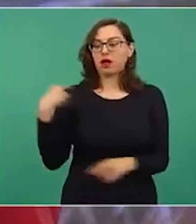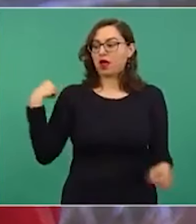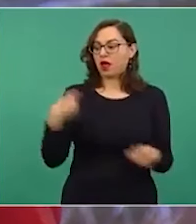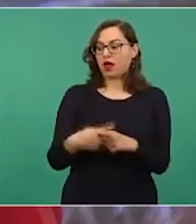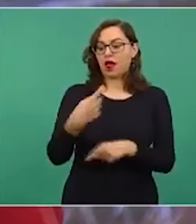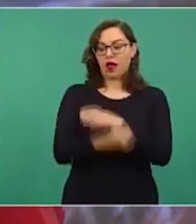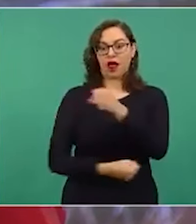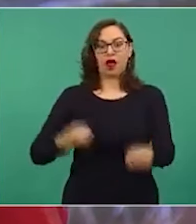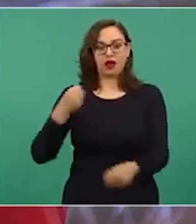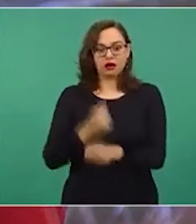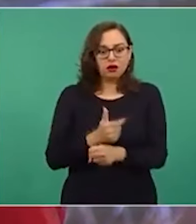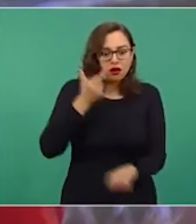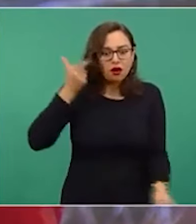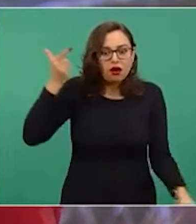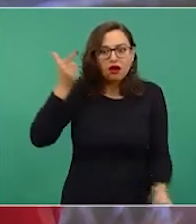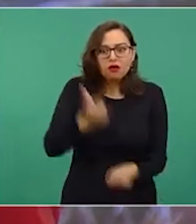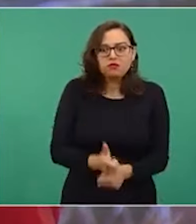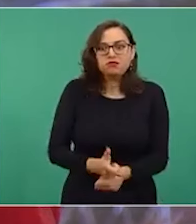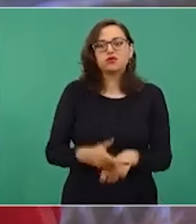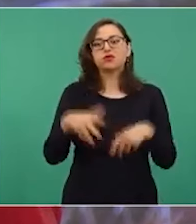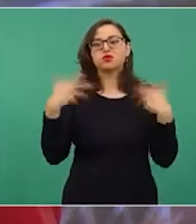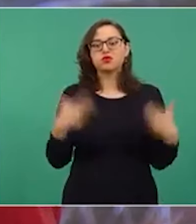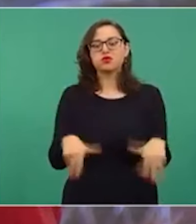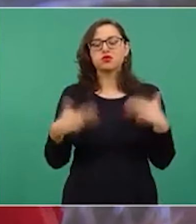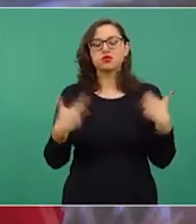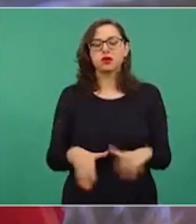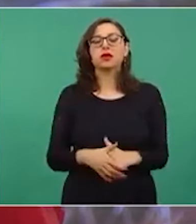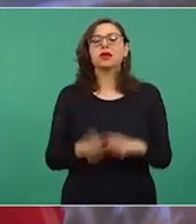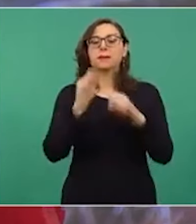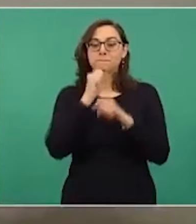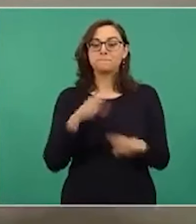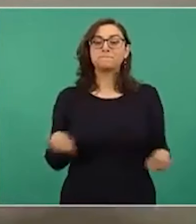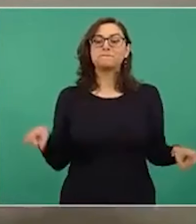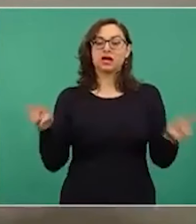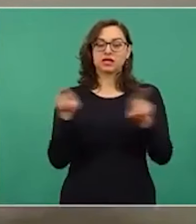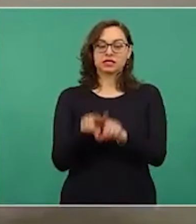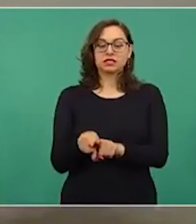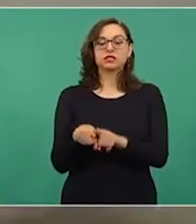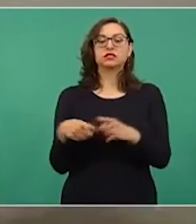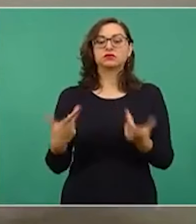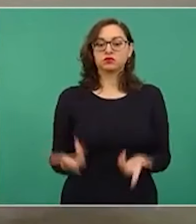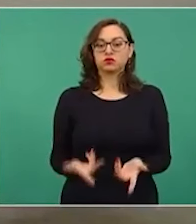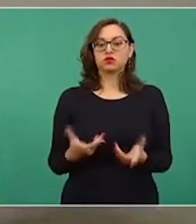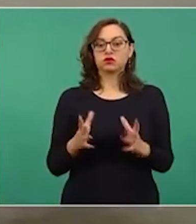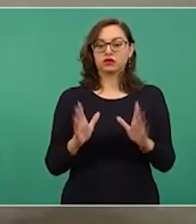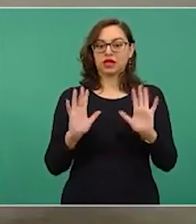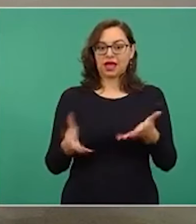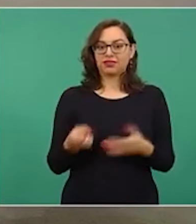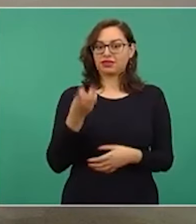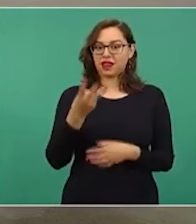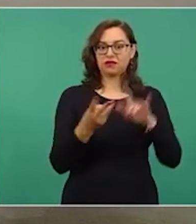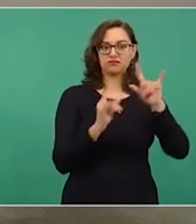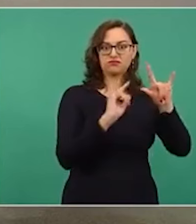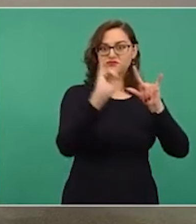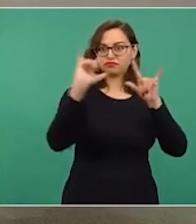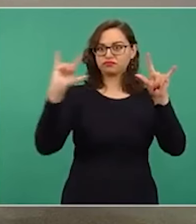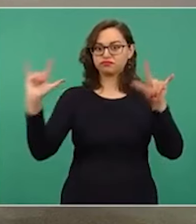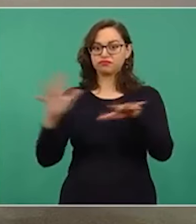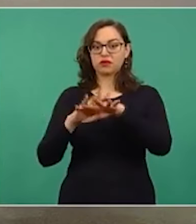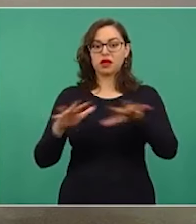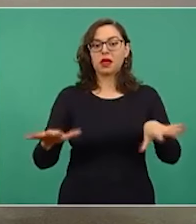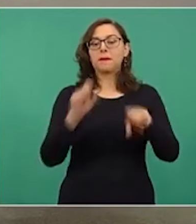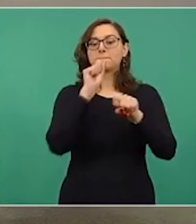de conmemoraciones, las estelas mayas de la mar que se reúnen por primera vez en su tríptico, las urnas de Chiapas que